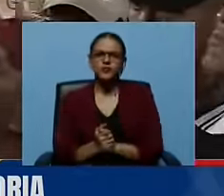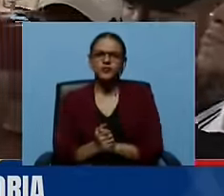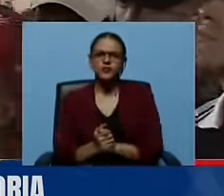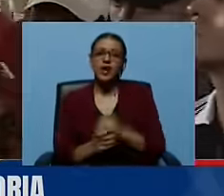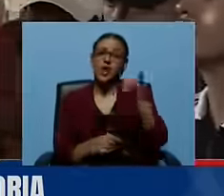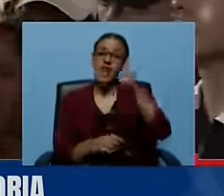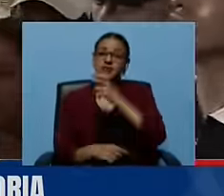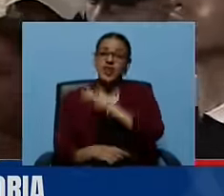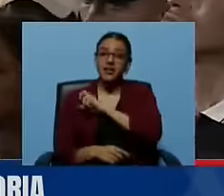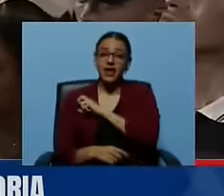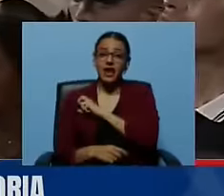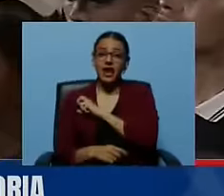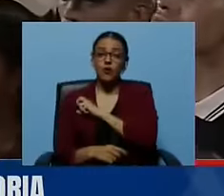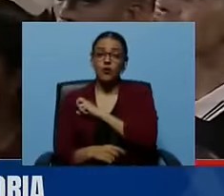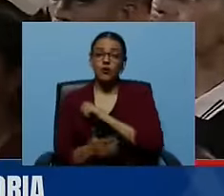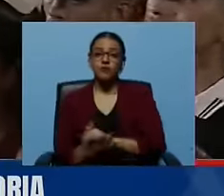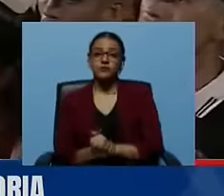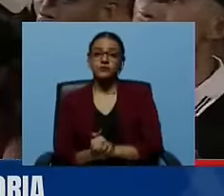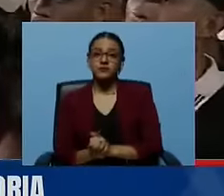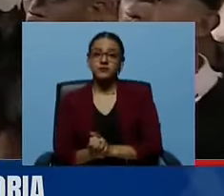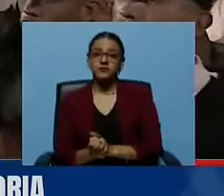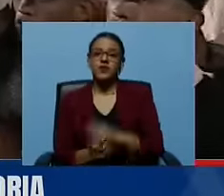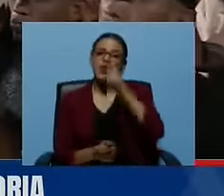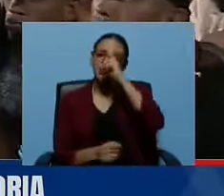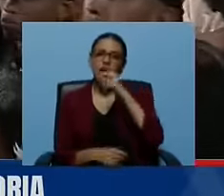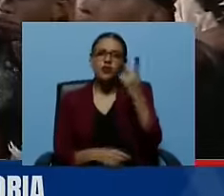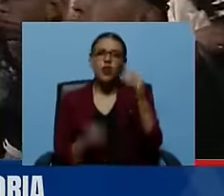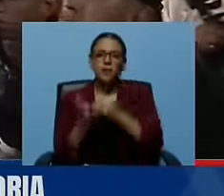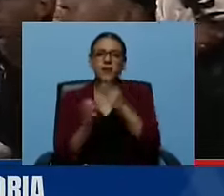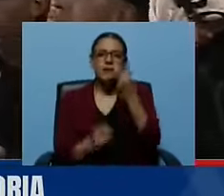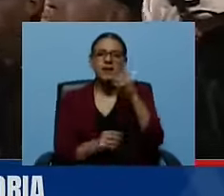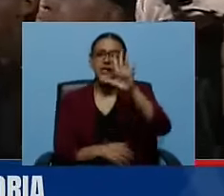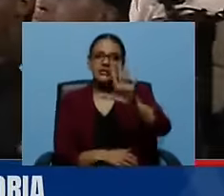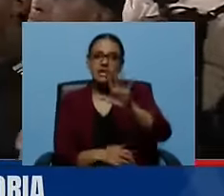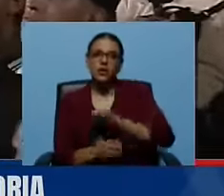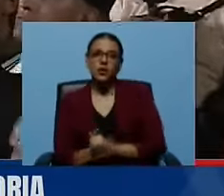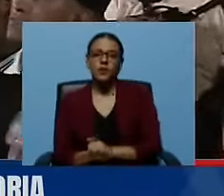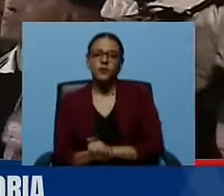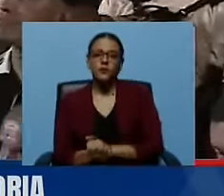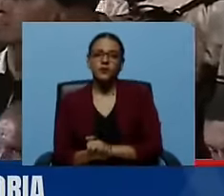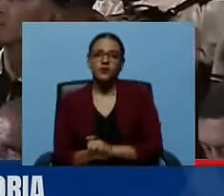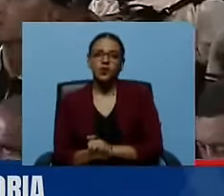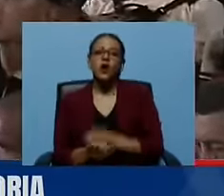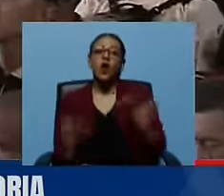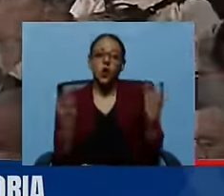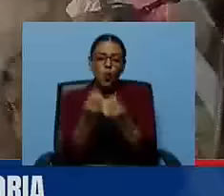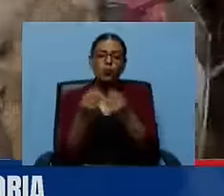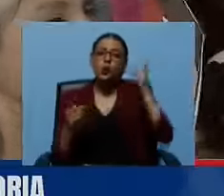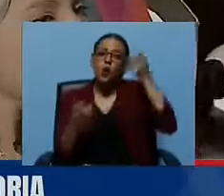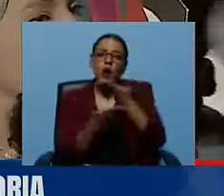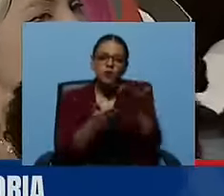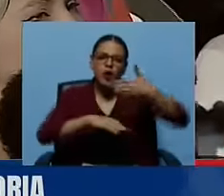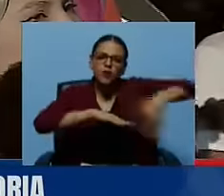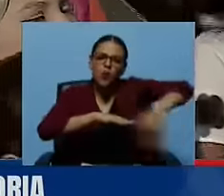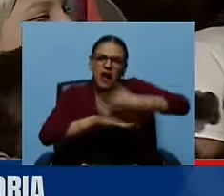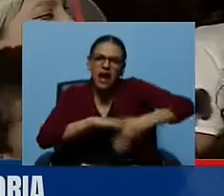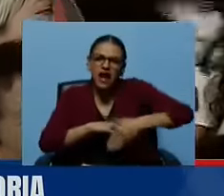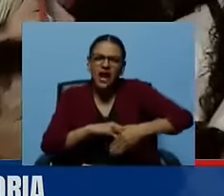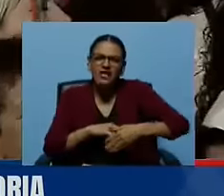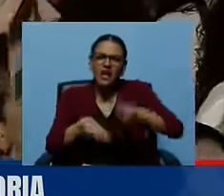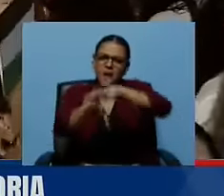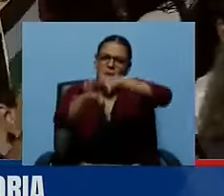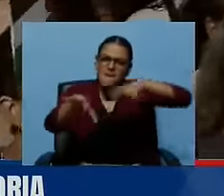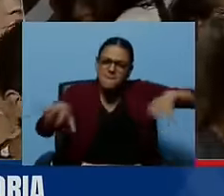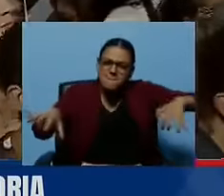el 10 de enero del año 2025, con el pueblo en la calle, hecho